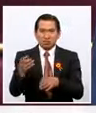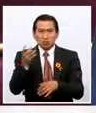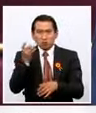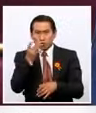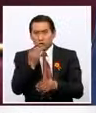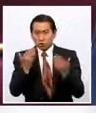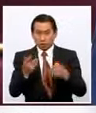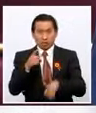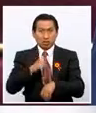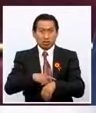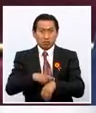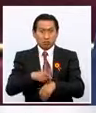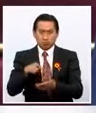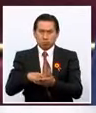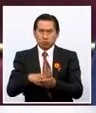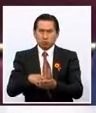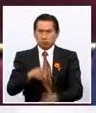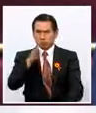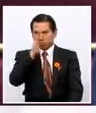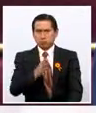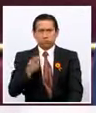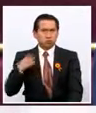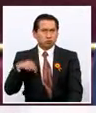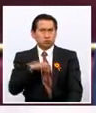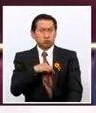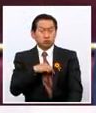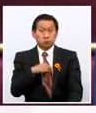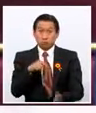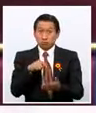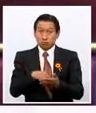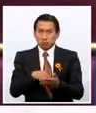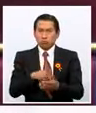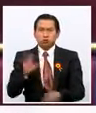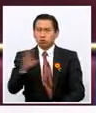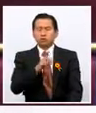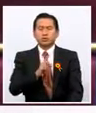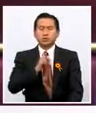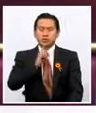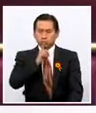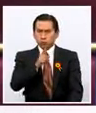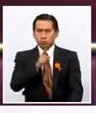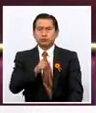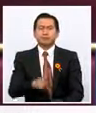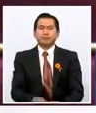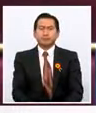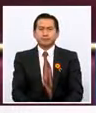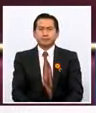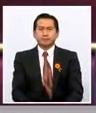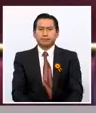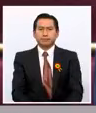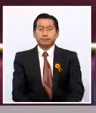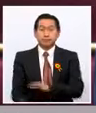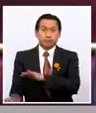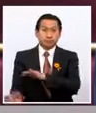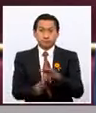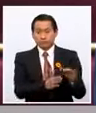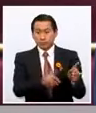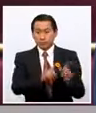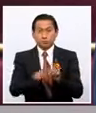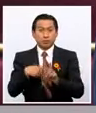república es implacable de eso estén seguros pero además